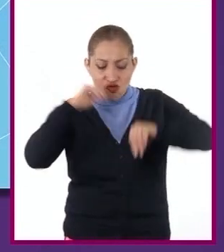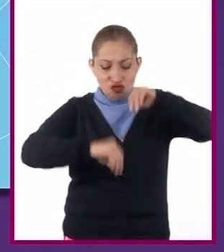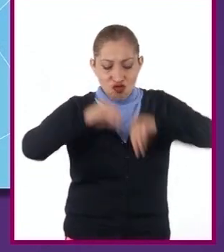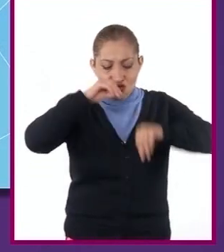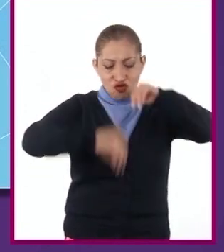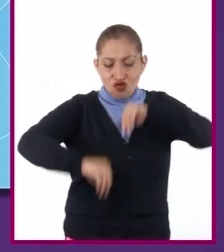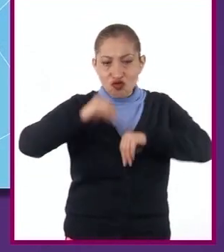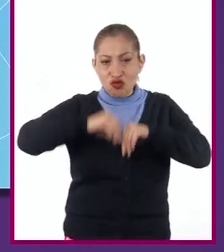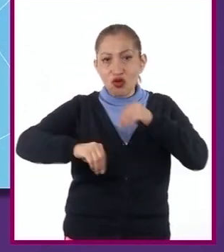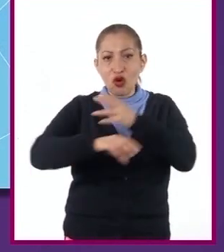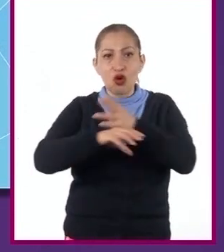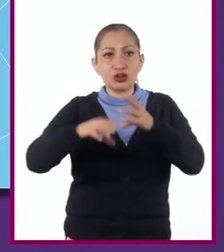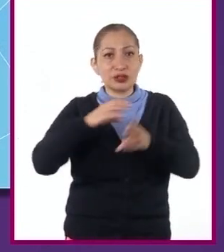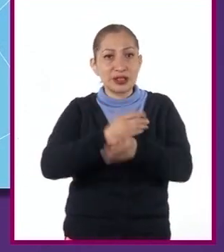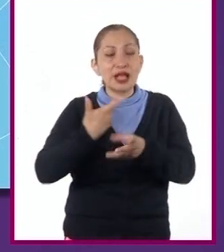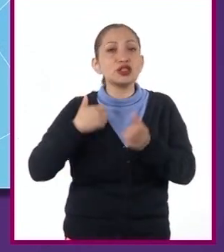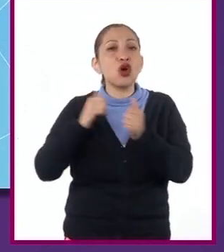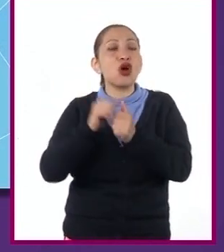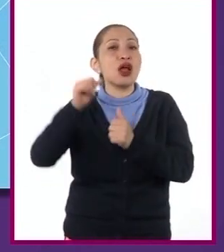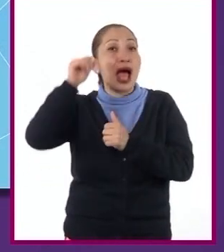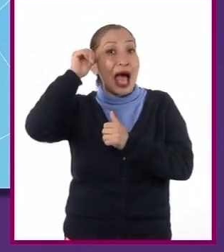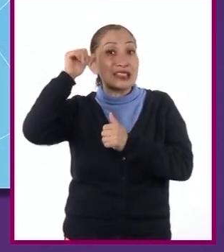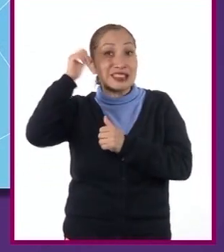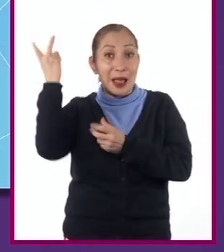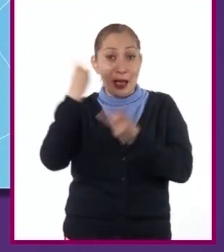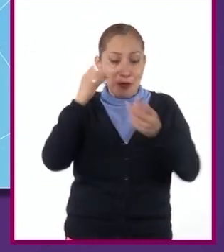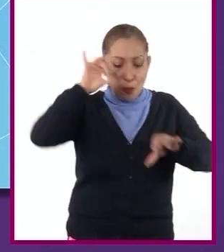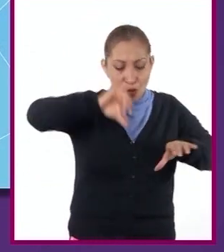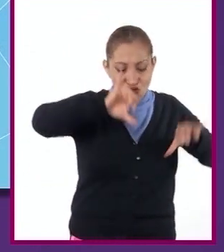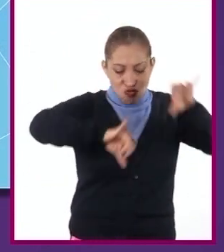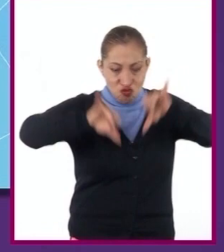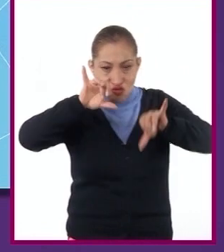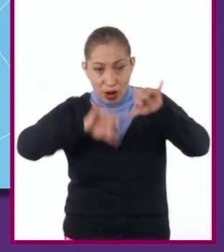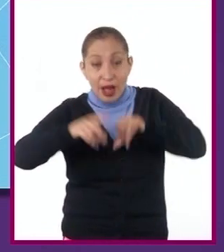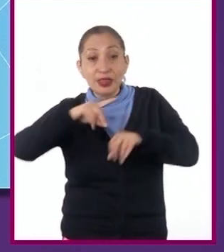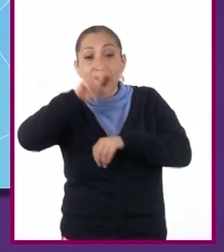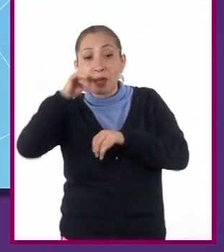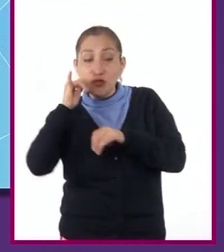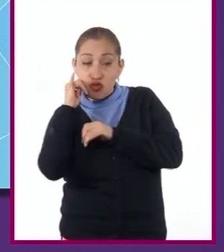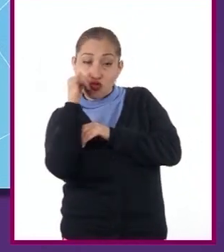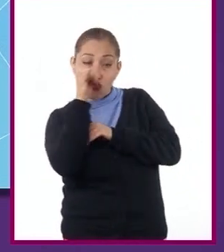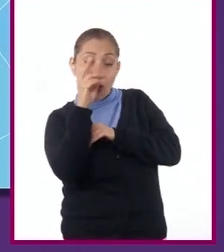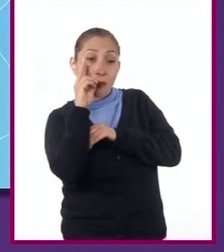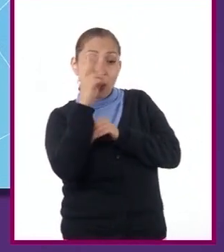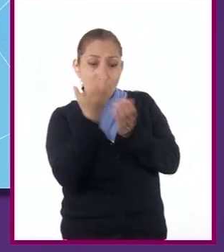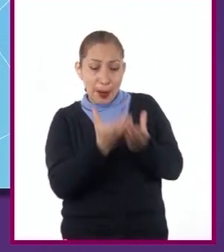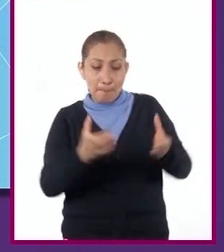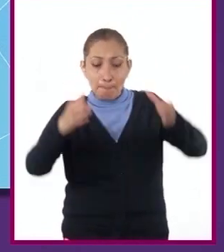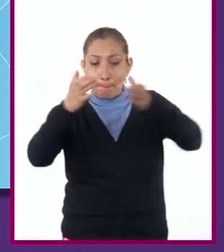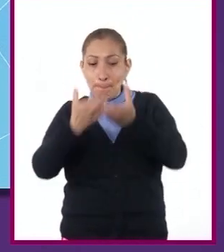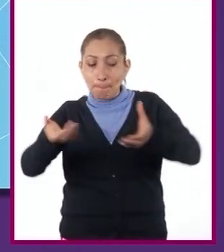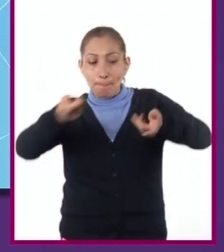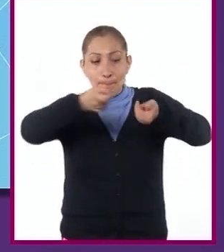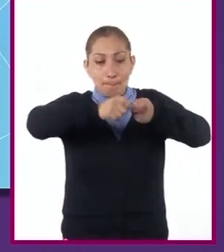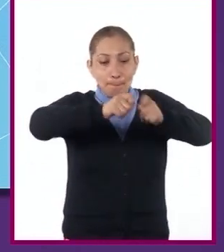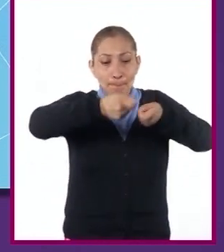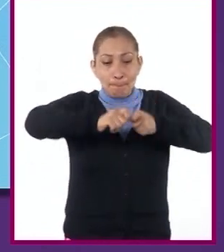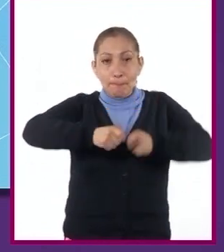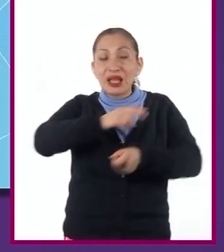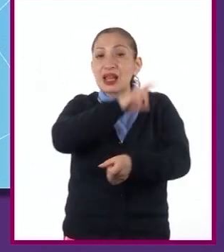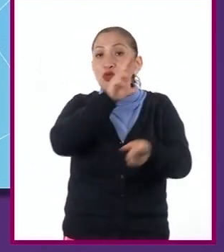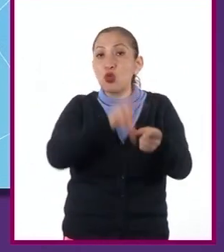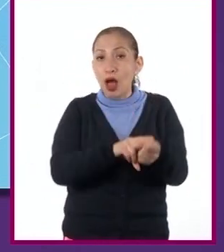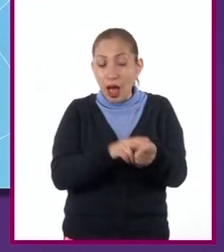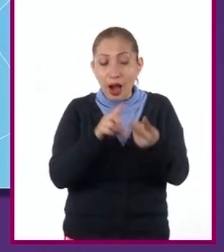productos provenientes de Asia. Además, al fondo podemos identificar cestas elaboradas con fibras